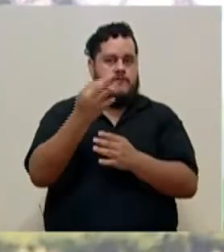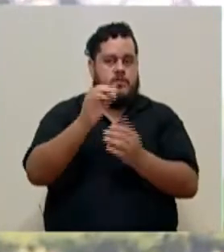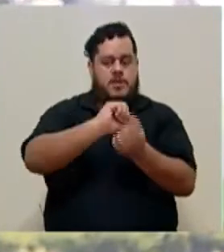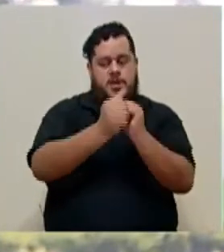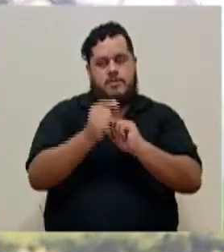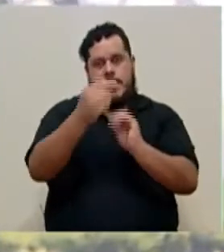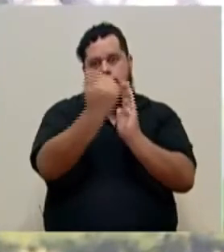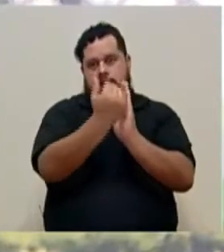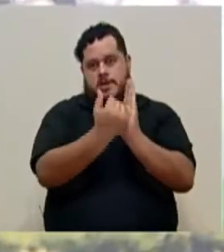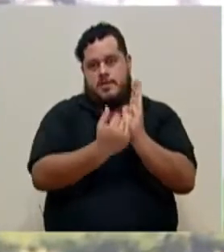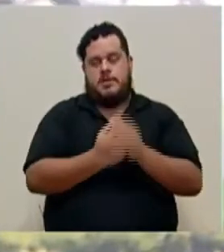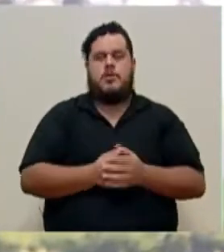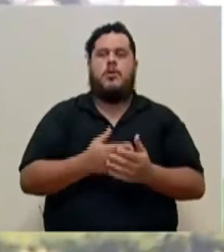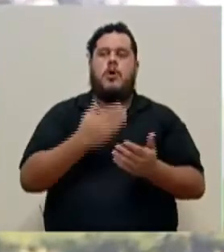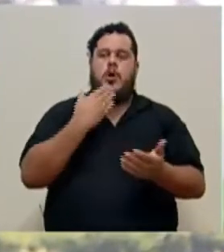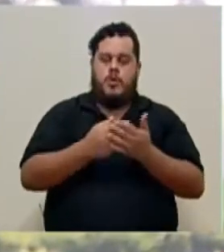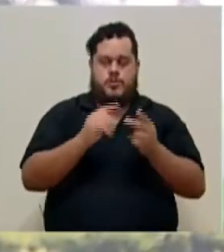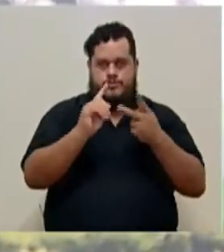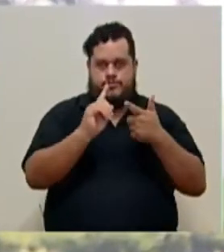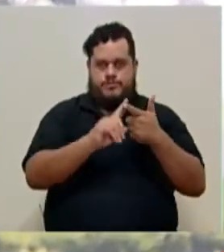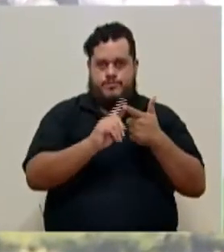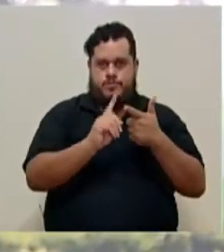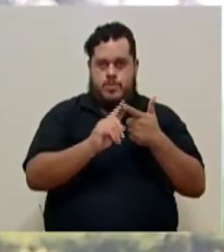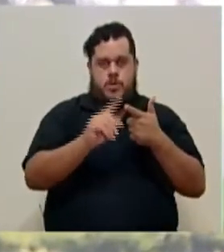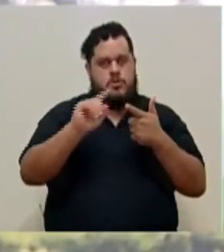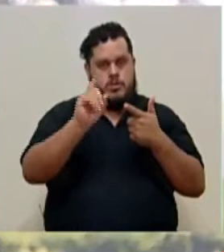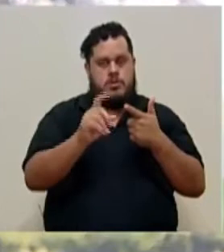requisito. Queríamos consultarle también sobre